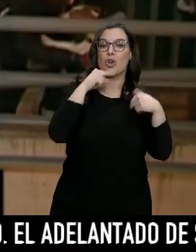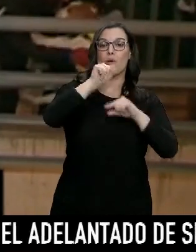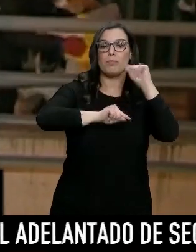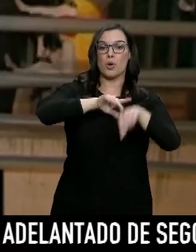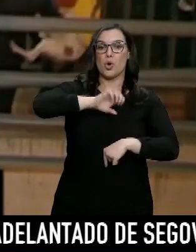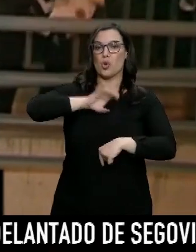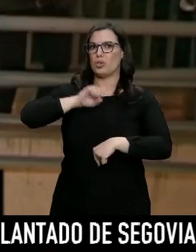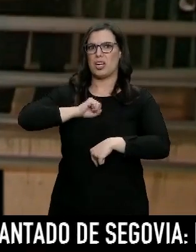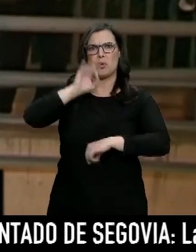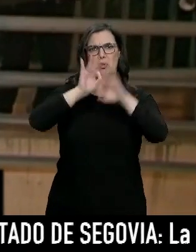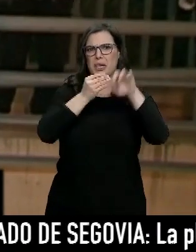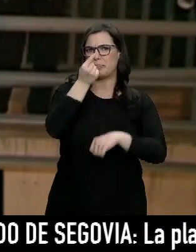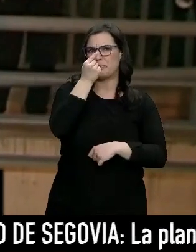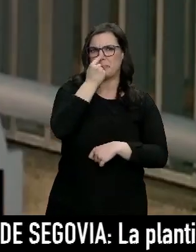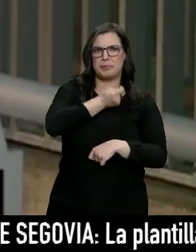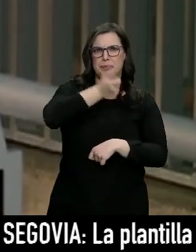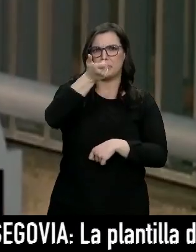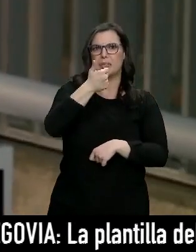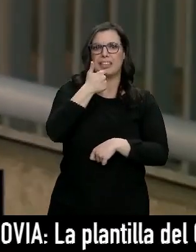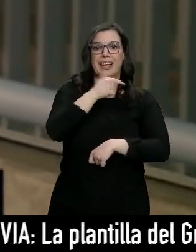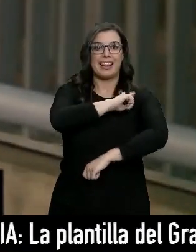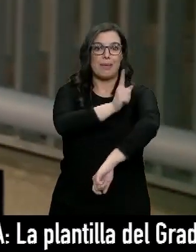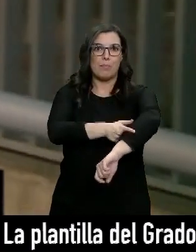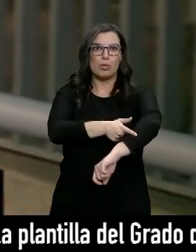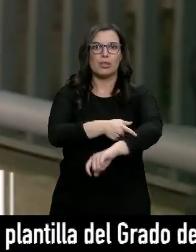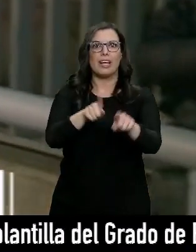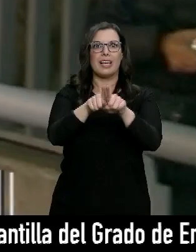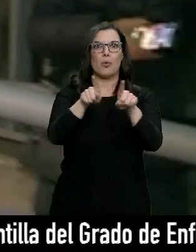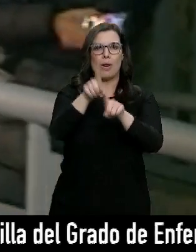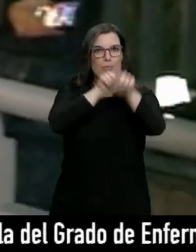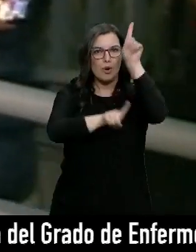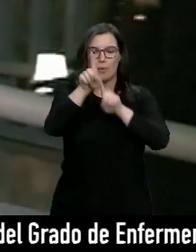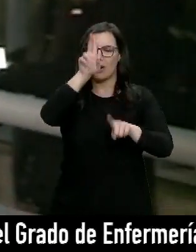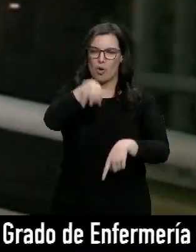es casi nulo. Afirman que el deporte no es el problema.